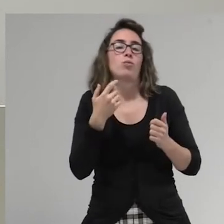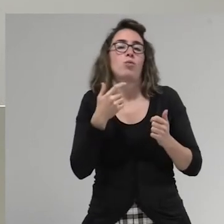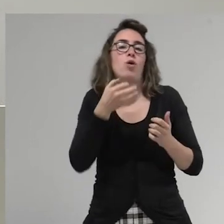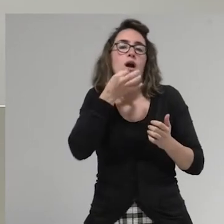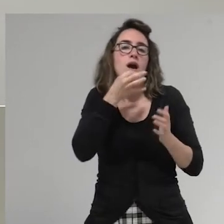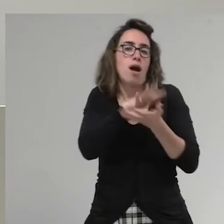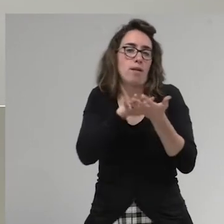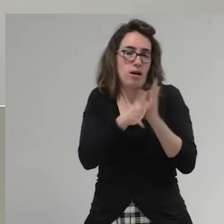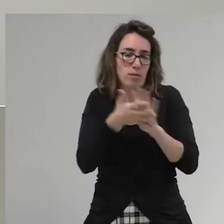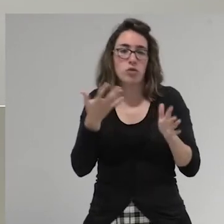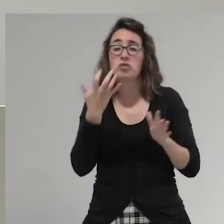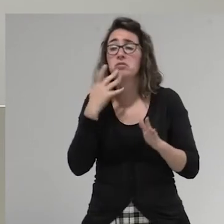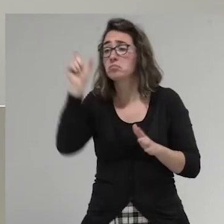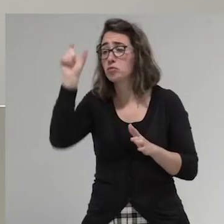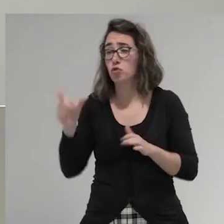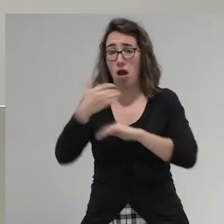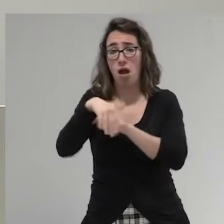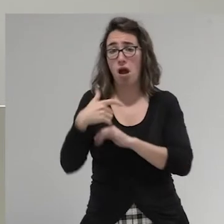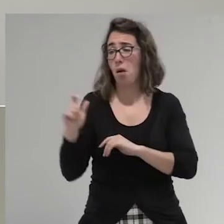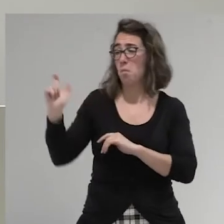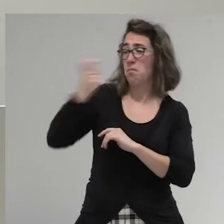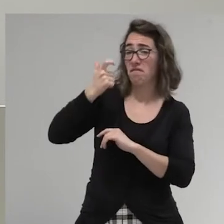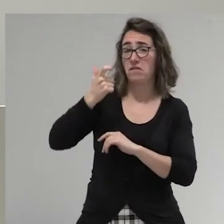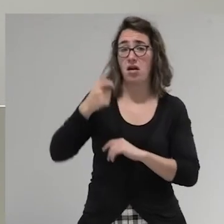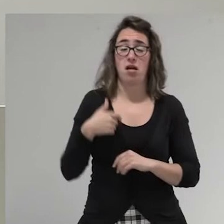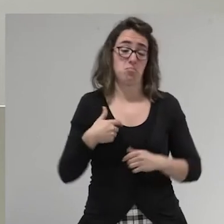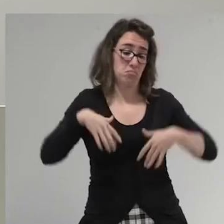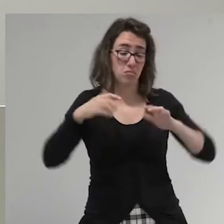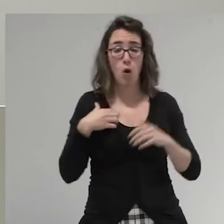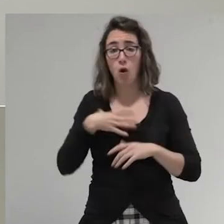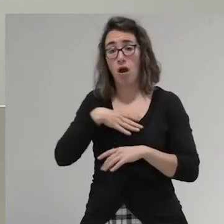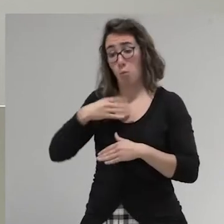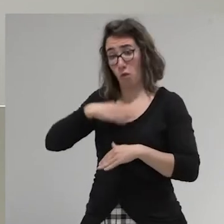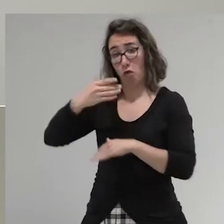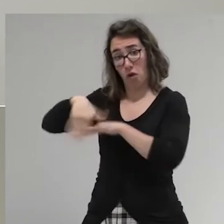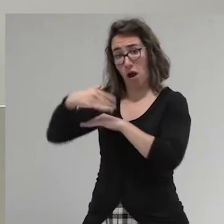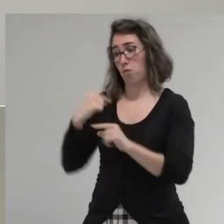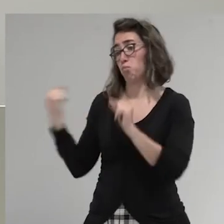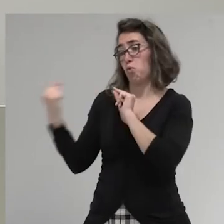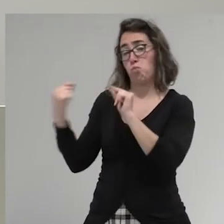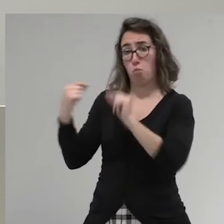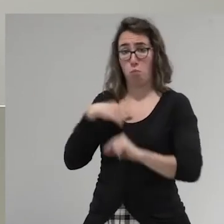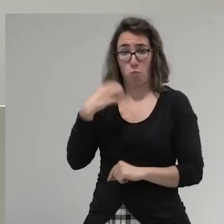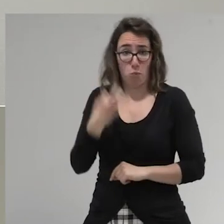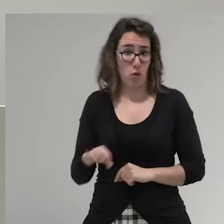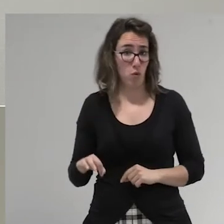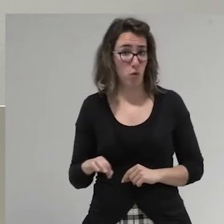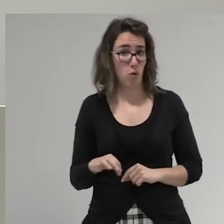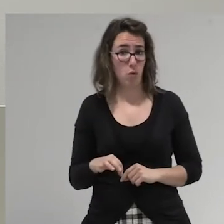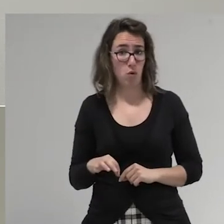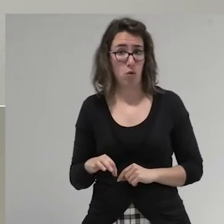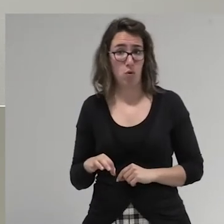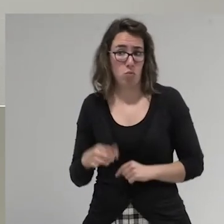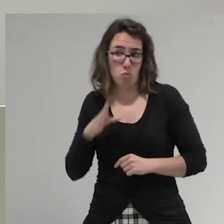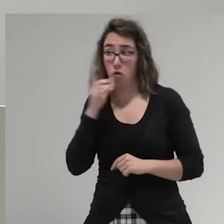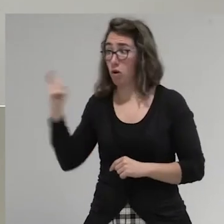a mí si alguien me insulta por la calle, pues mira, tengo este espacio de disputa, ¿sabes? Yo puedo hacer con este espacio de insulto pues lo que